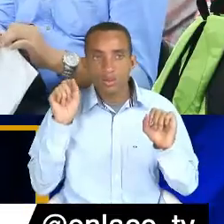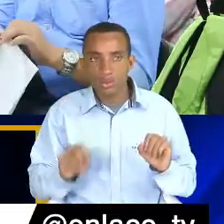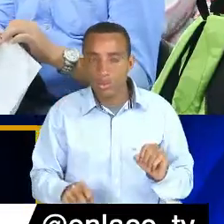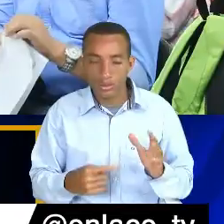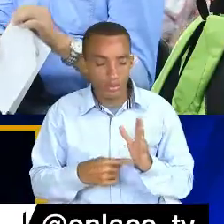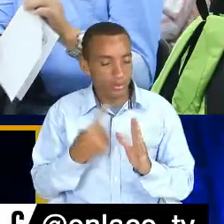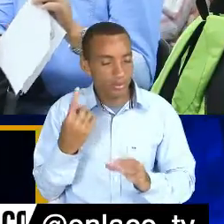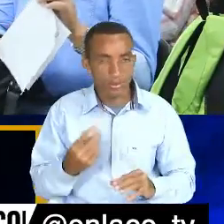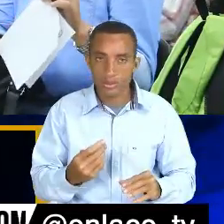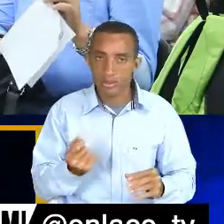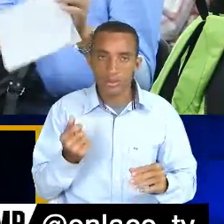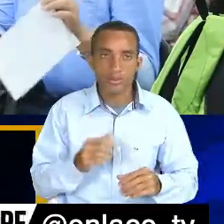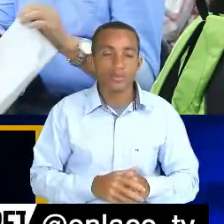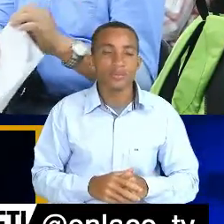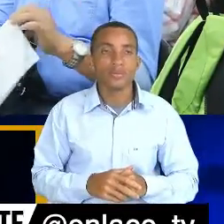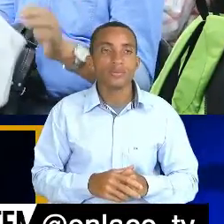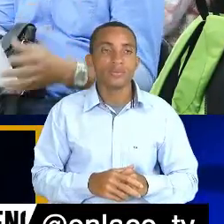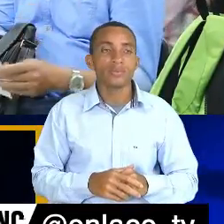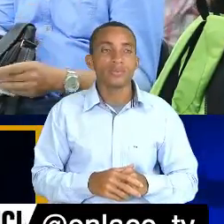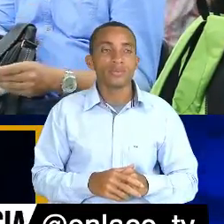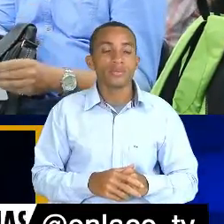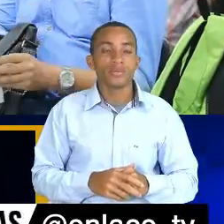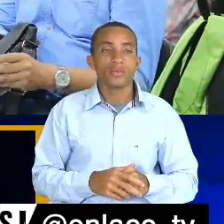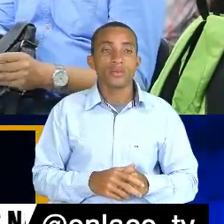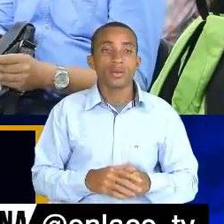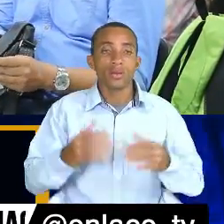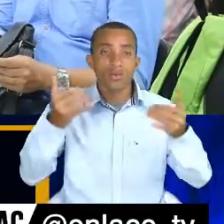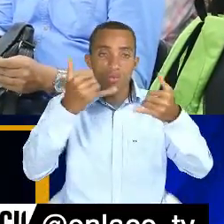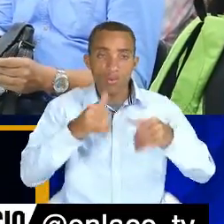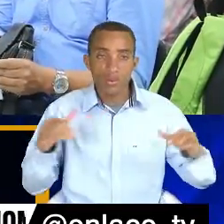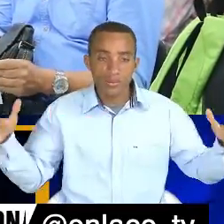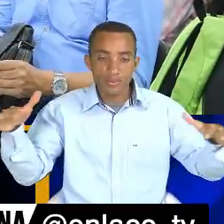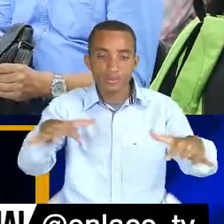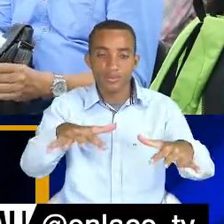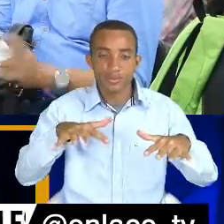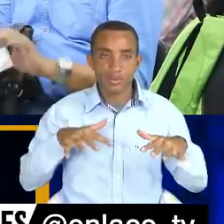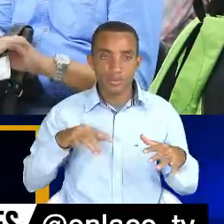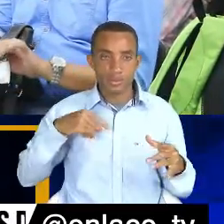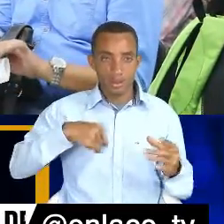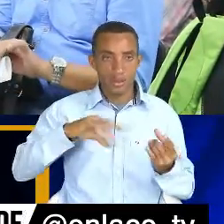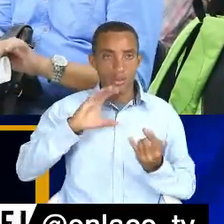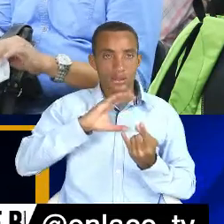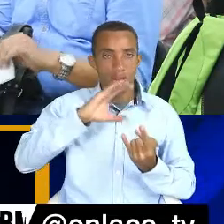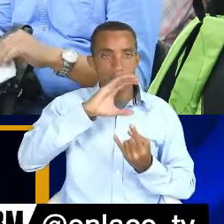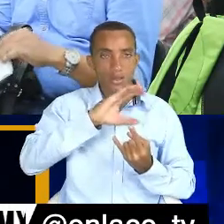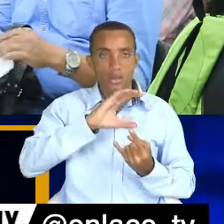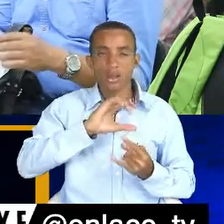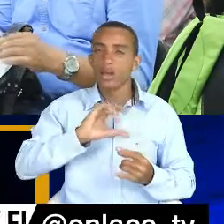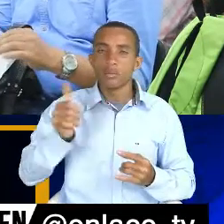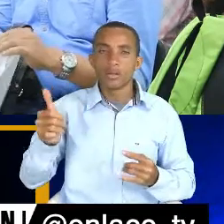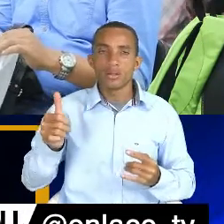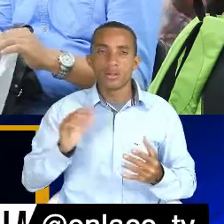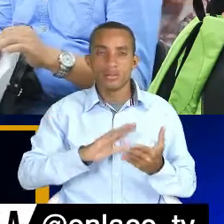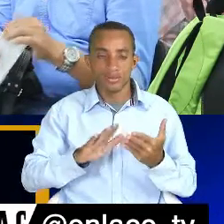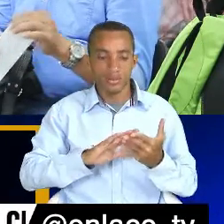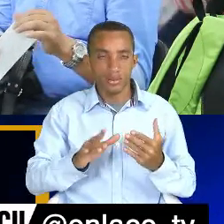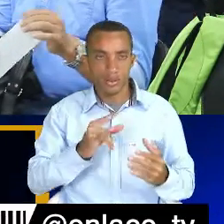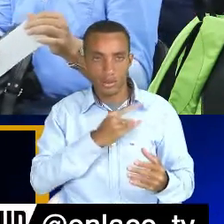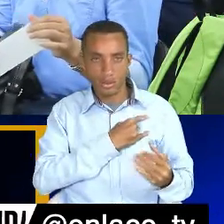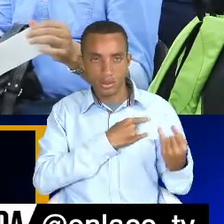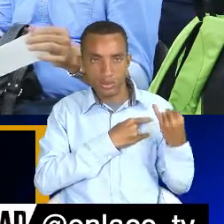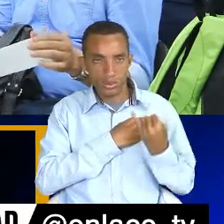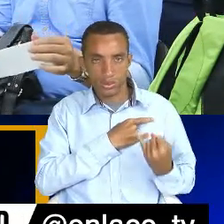rápidamente. Se finalizó este evento en la UIS, en nuestra ciudad, diputada, y seguidamente se conforma en Expoeventos